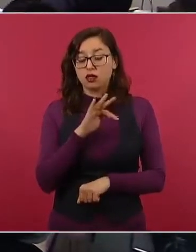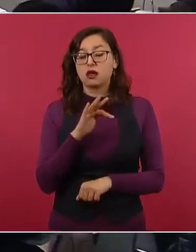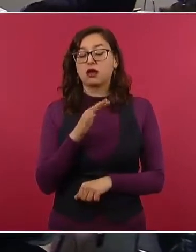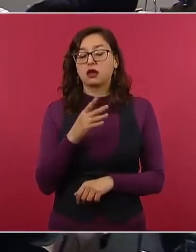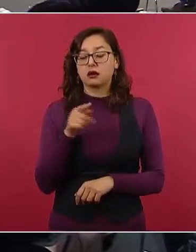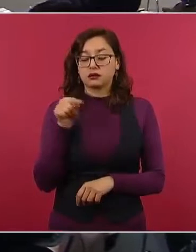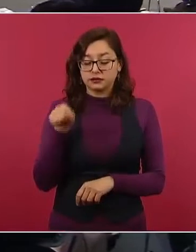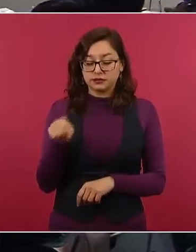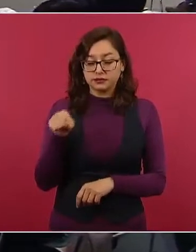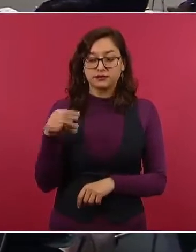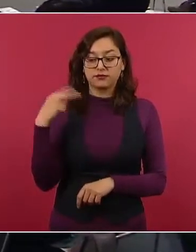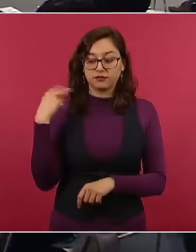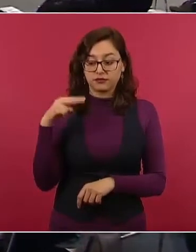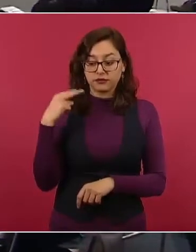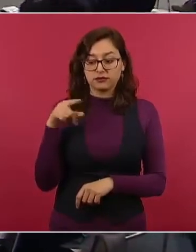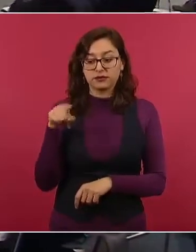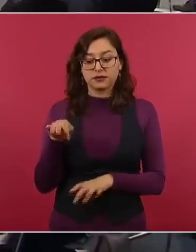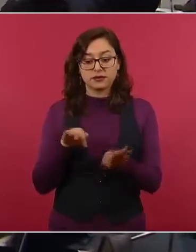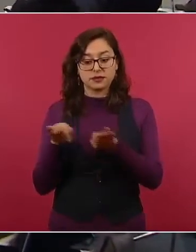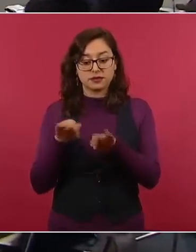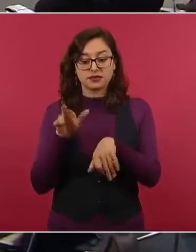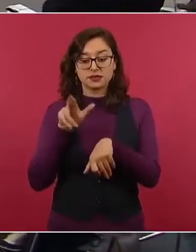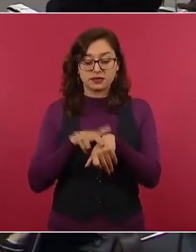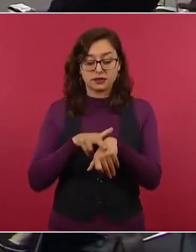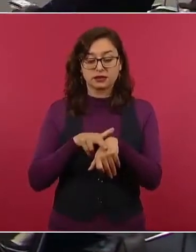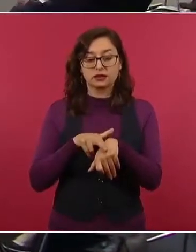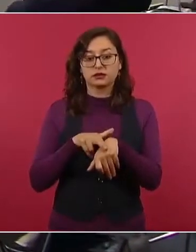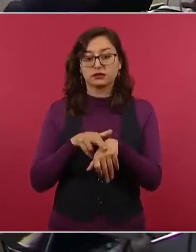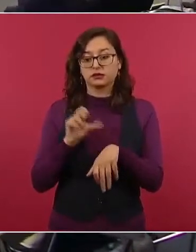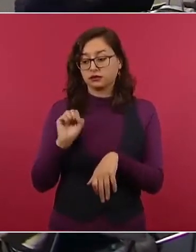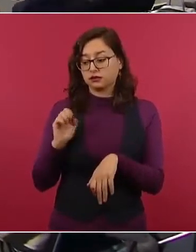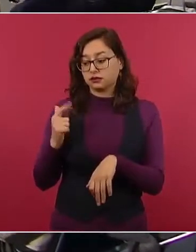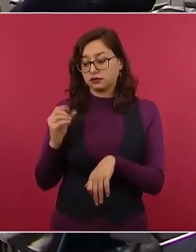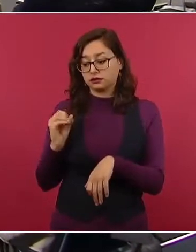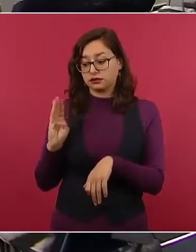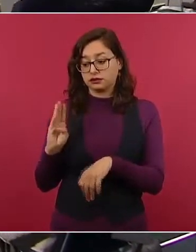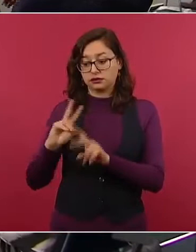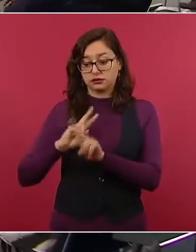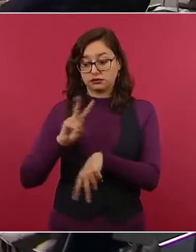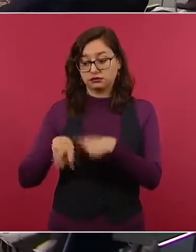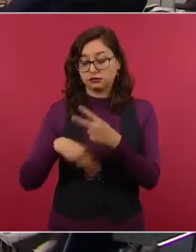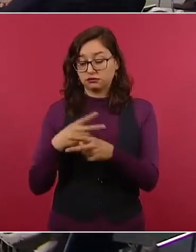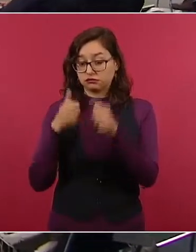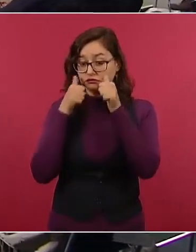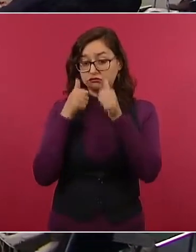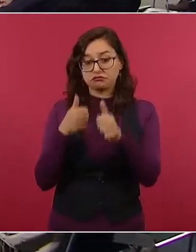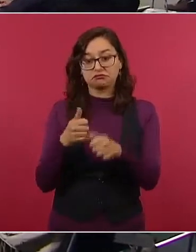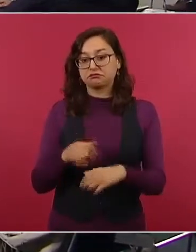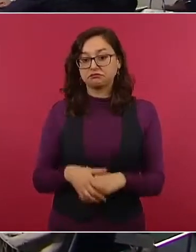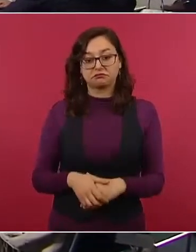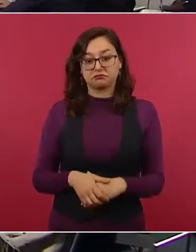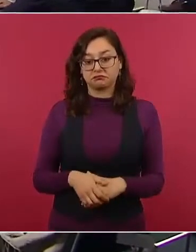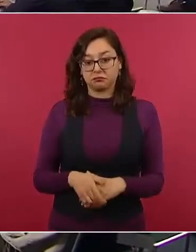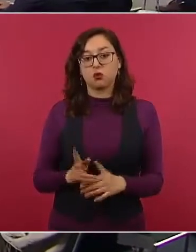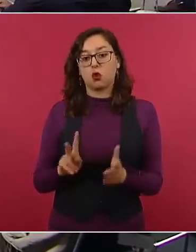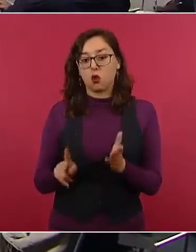que no fueron escuchados ese día con el señor secretario de Gobernación fueran escuchados. El